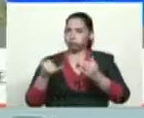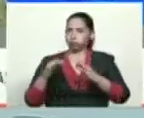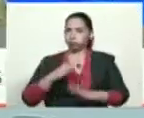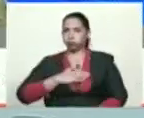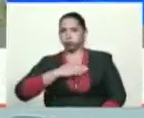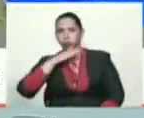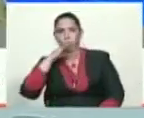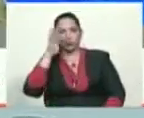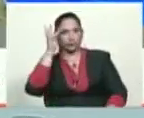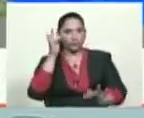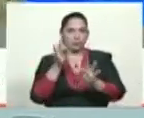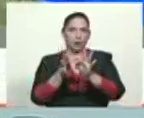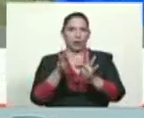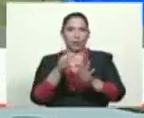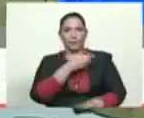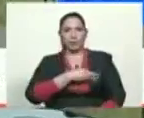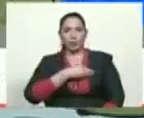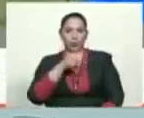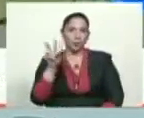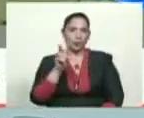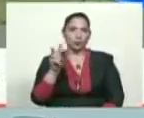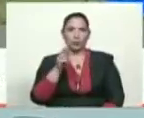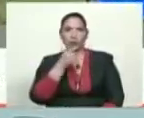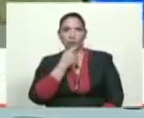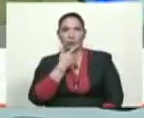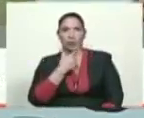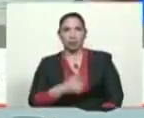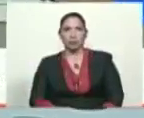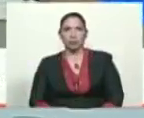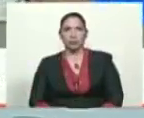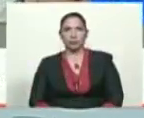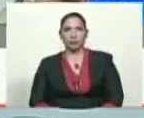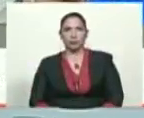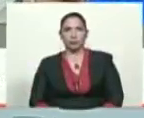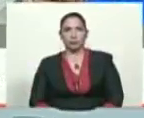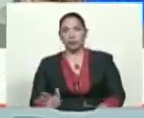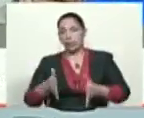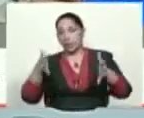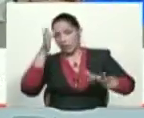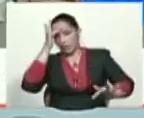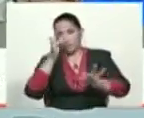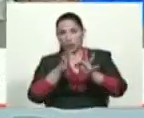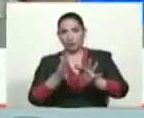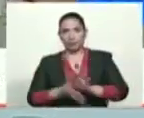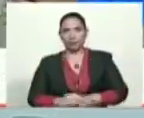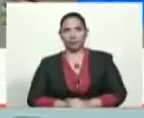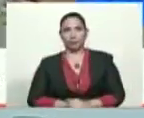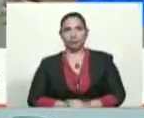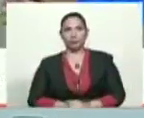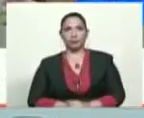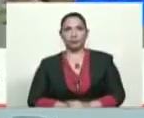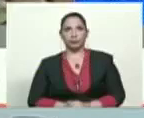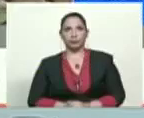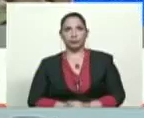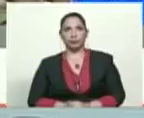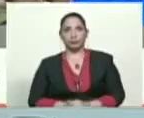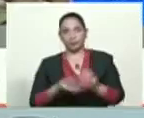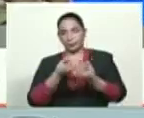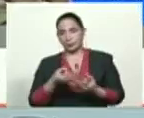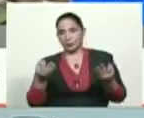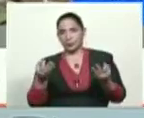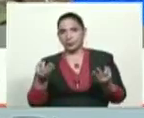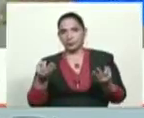en la misión venezuela bella tengo gran fe correcto